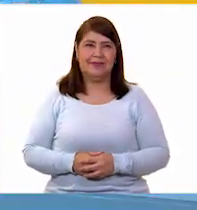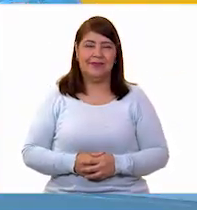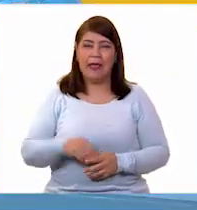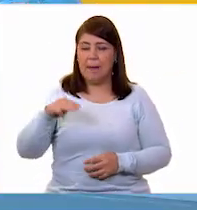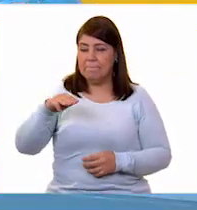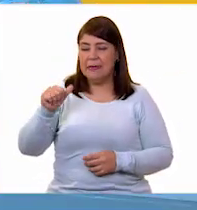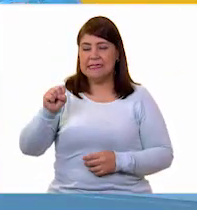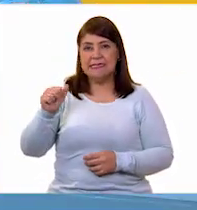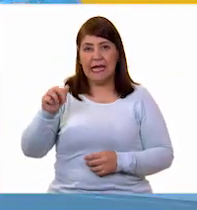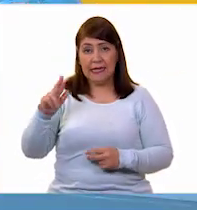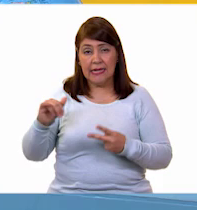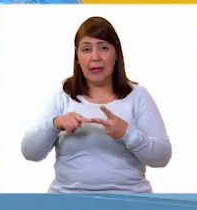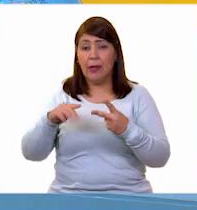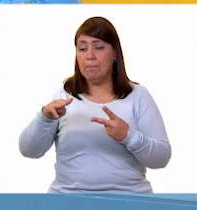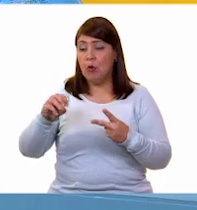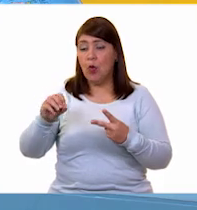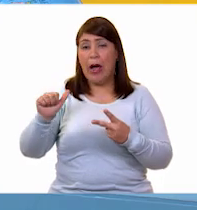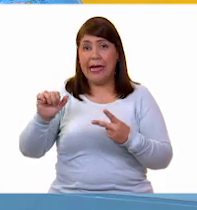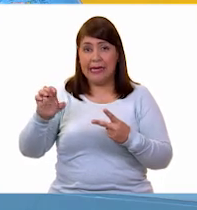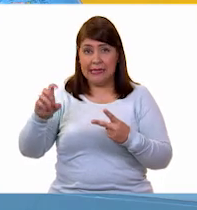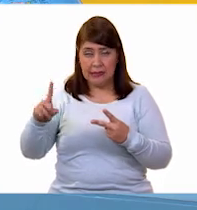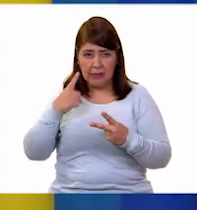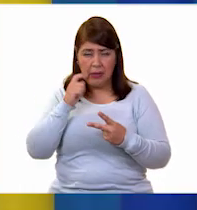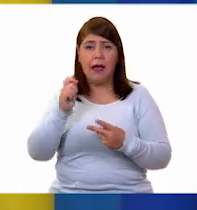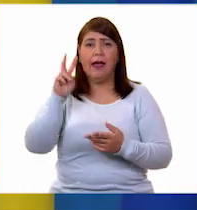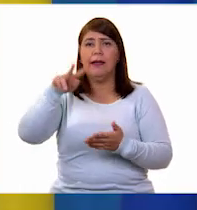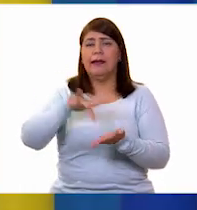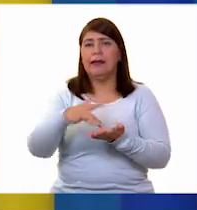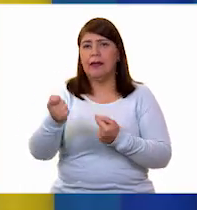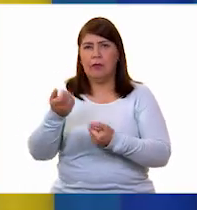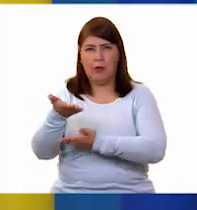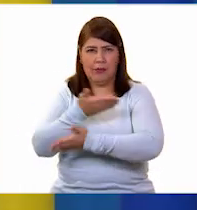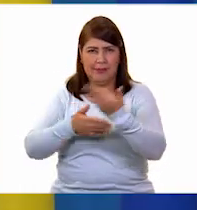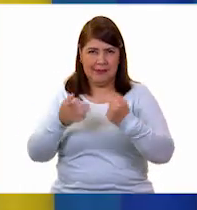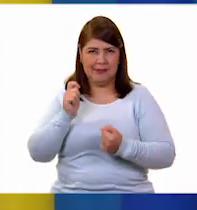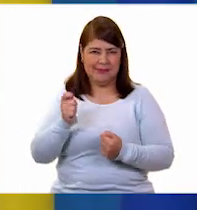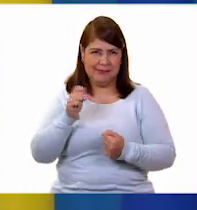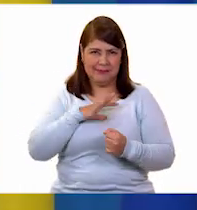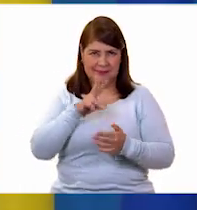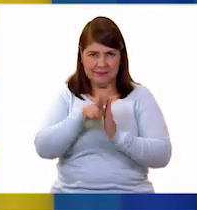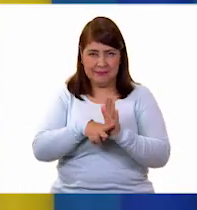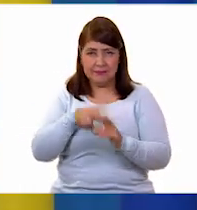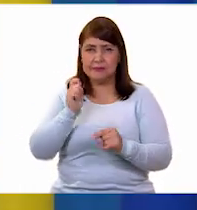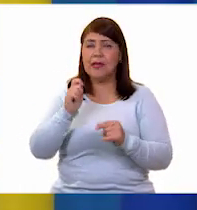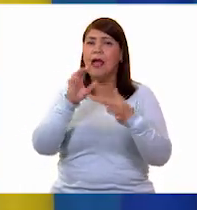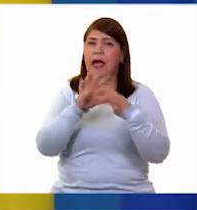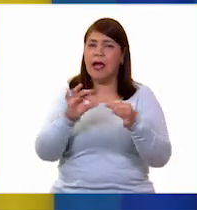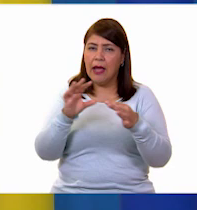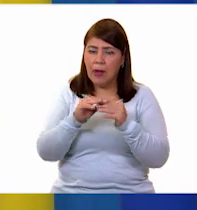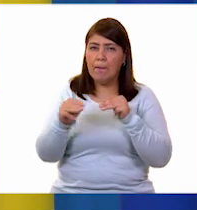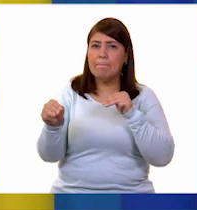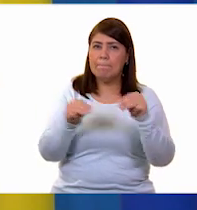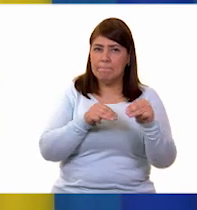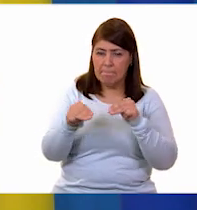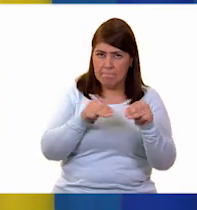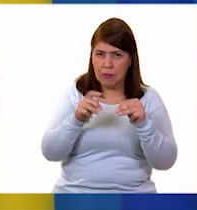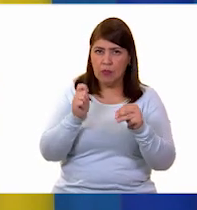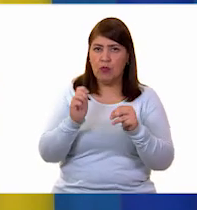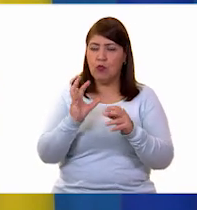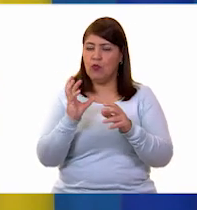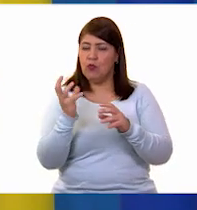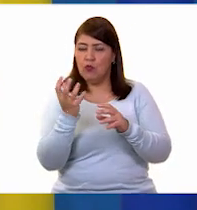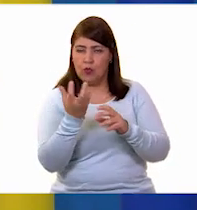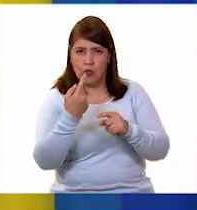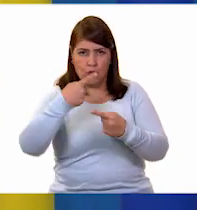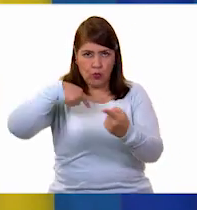Masari y Moed, muchas gracias por compartirnos su video. La explicación de los movimientos de rotación, traslación y los